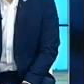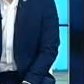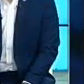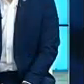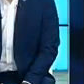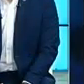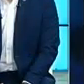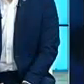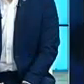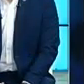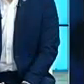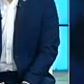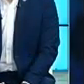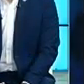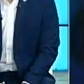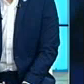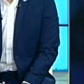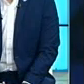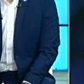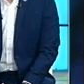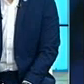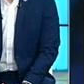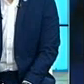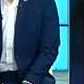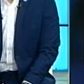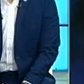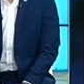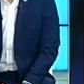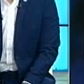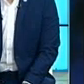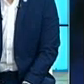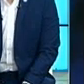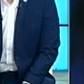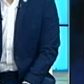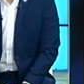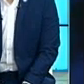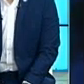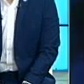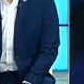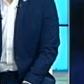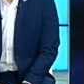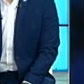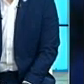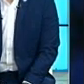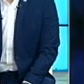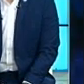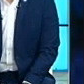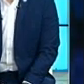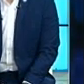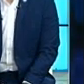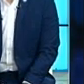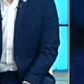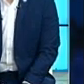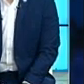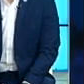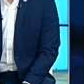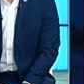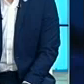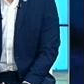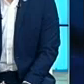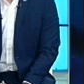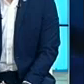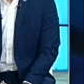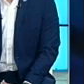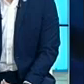Son las 8 de la noche con 33 minutos. Muchísimas gracias por continuar con nosotros con Noticiero Hechos Emisión Estelar.